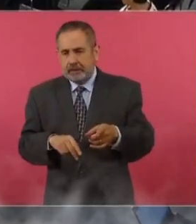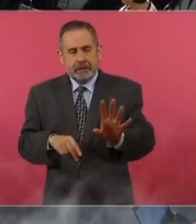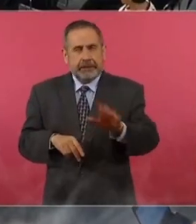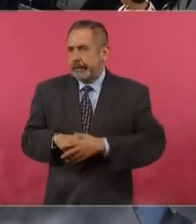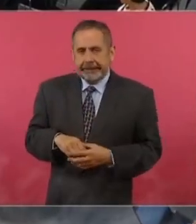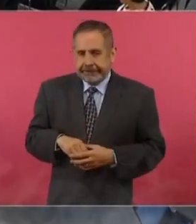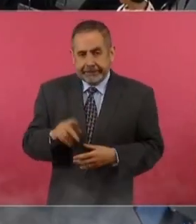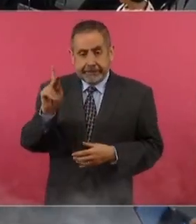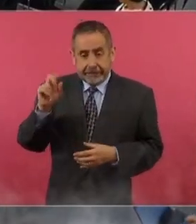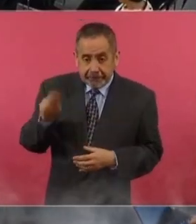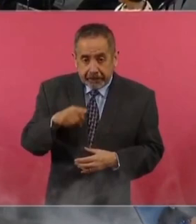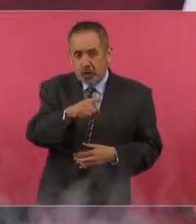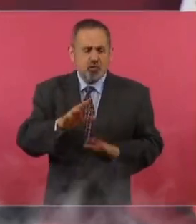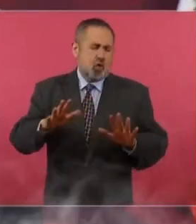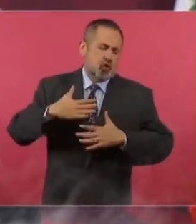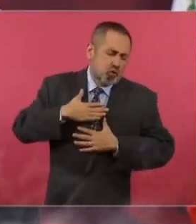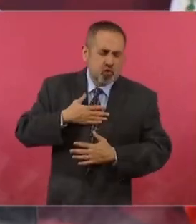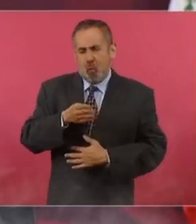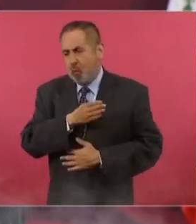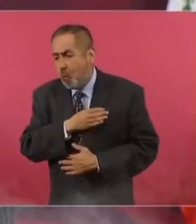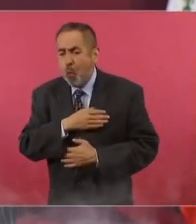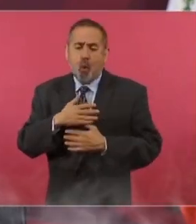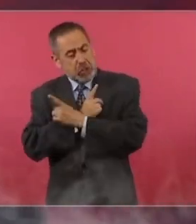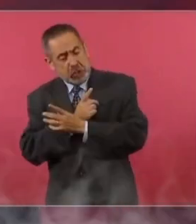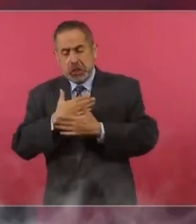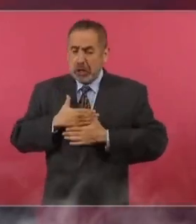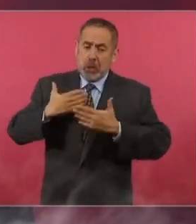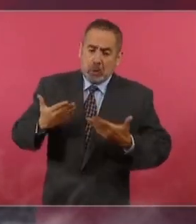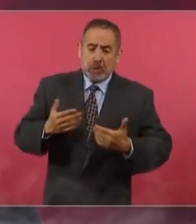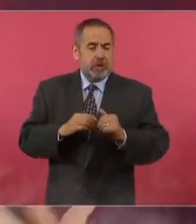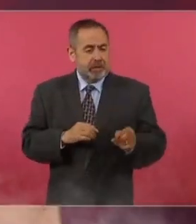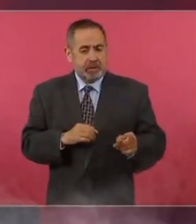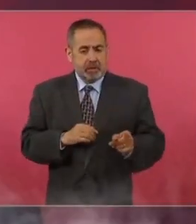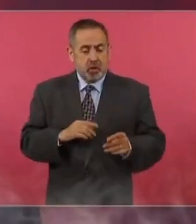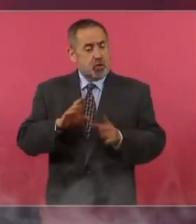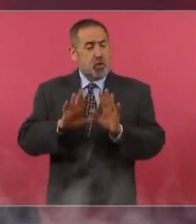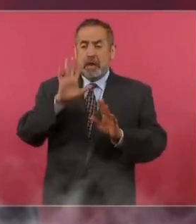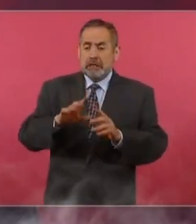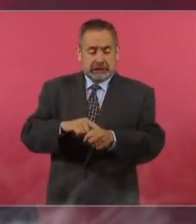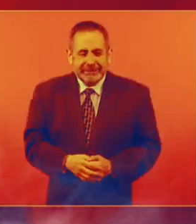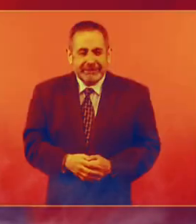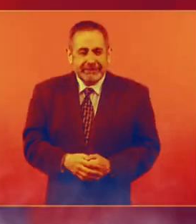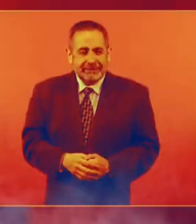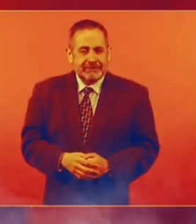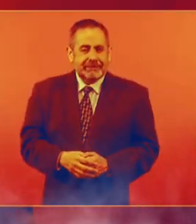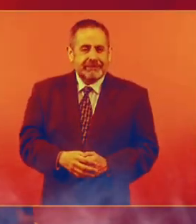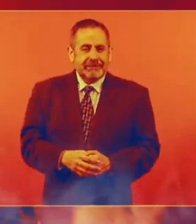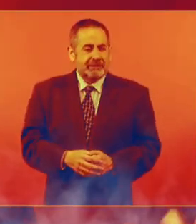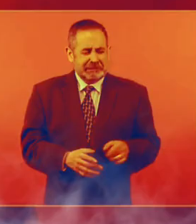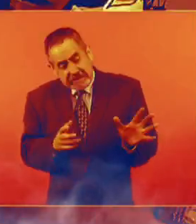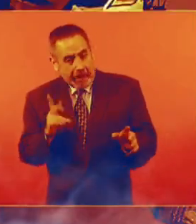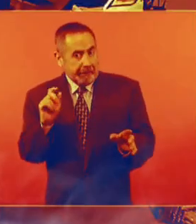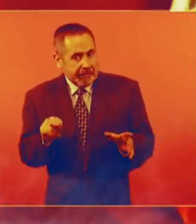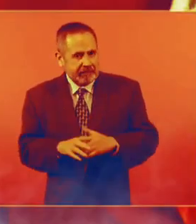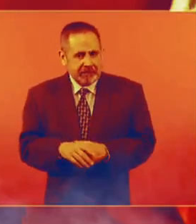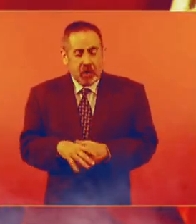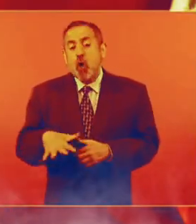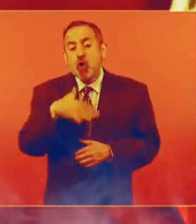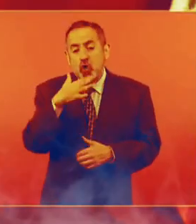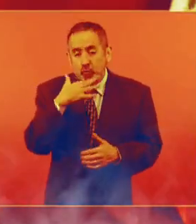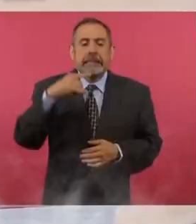se las daban, ¿no?, de ser gente de bien, bien nacidos, de la moronga azul, fifís,